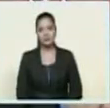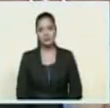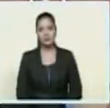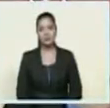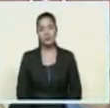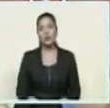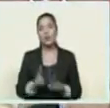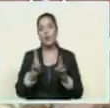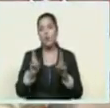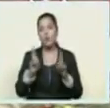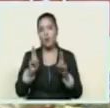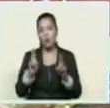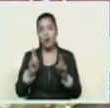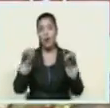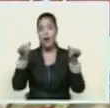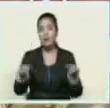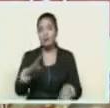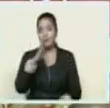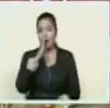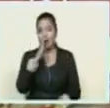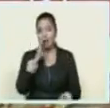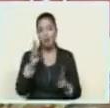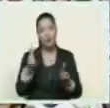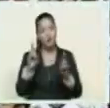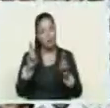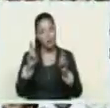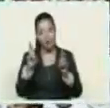ojalá que barinas